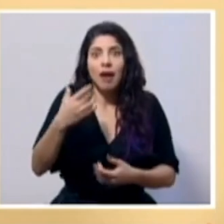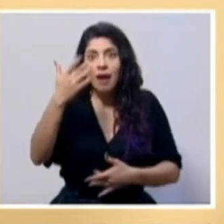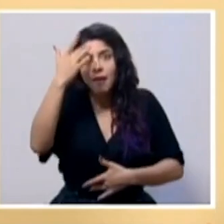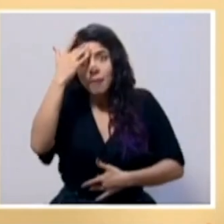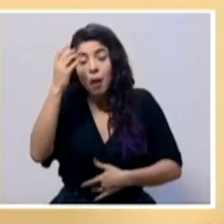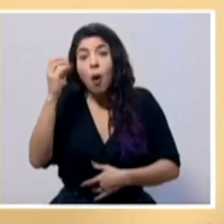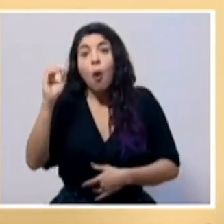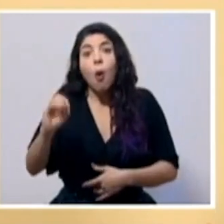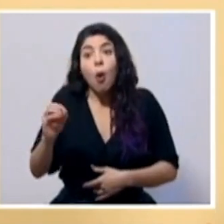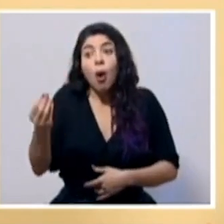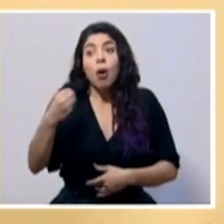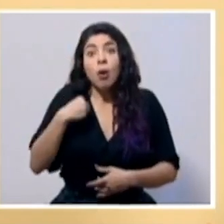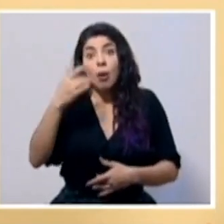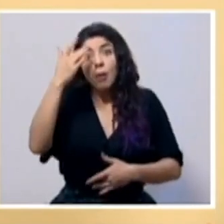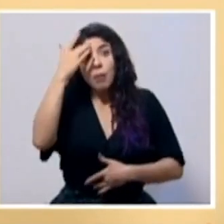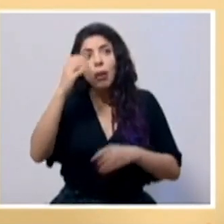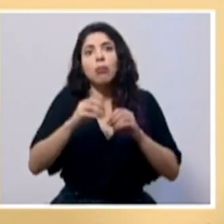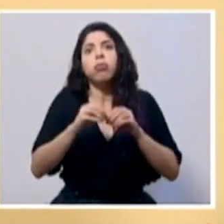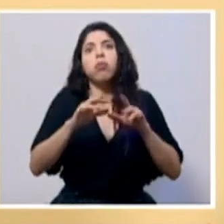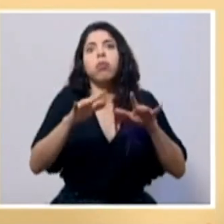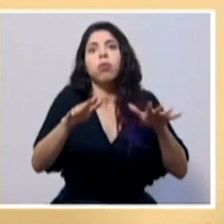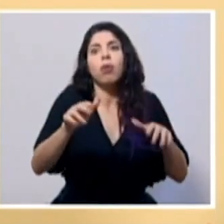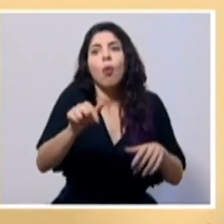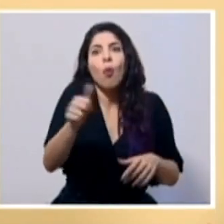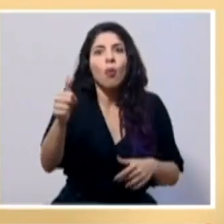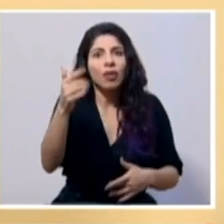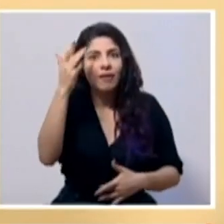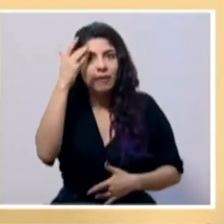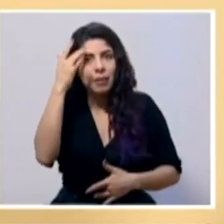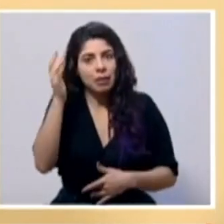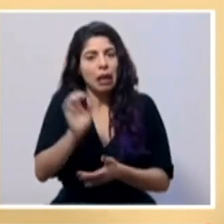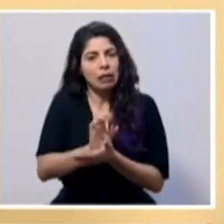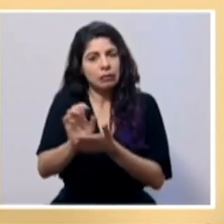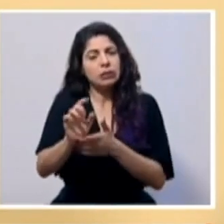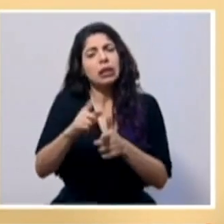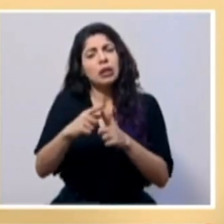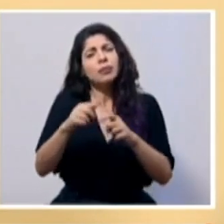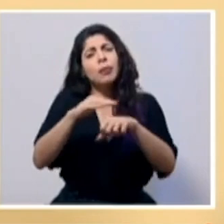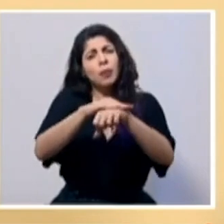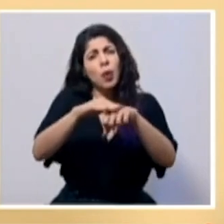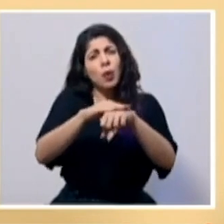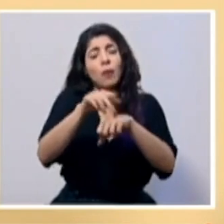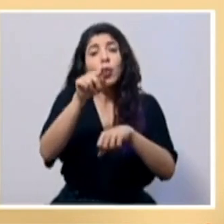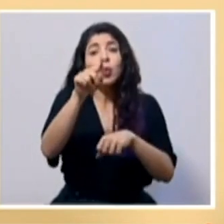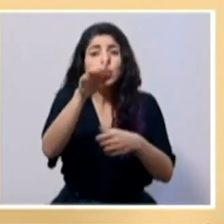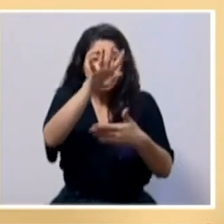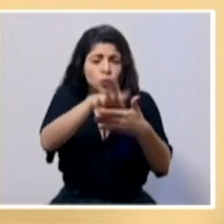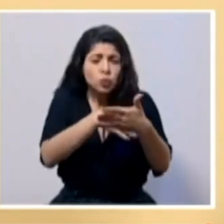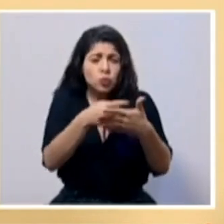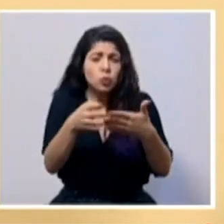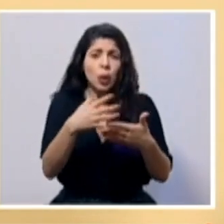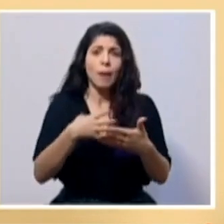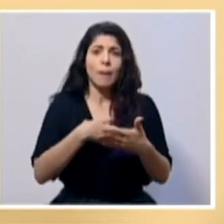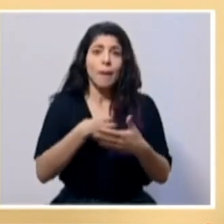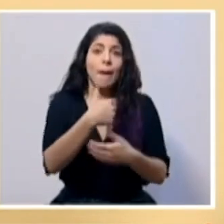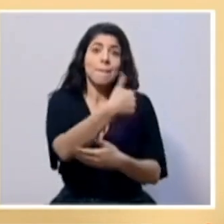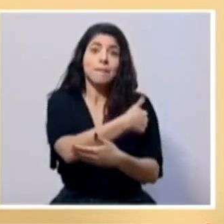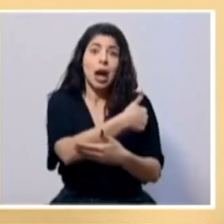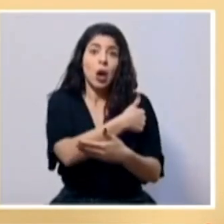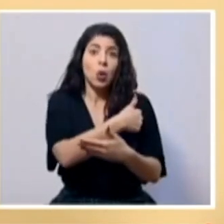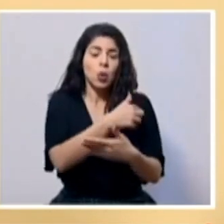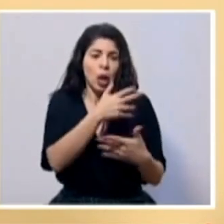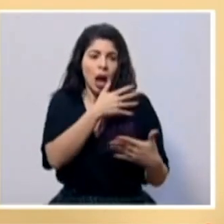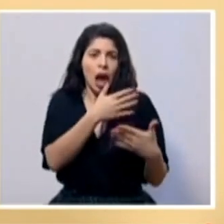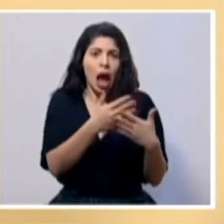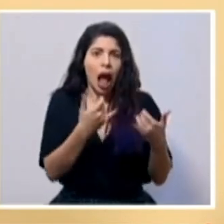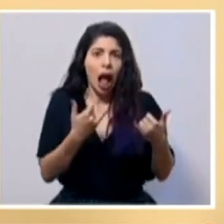brotes o epidemias a nivel nacional. Así que hacemos un llamado para que por favor pongan al día sus esquemas de vacunación, siempre pues